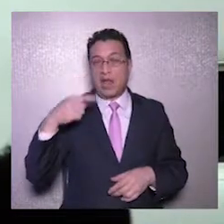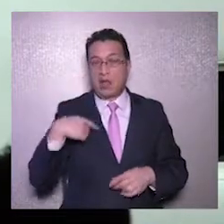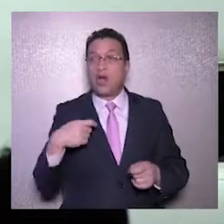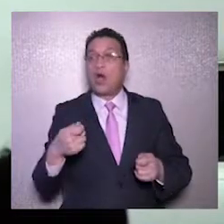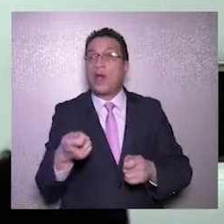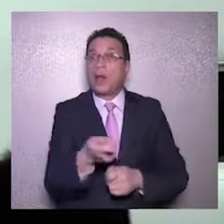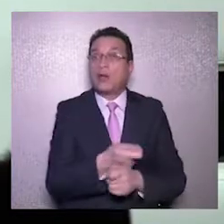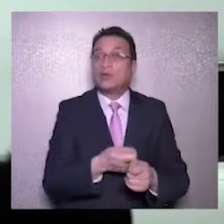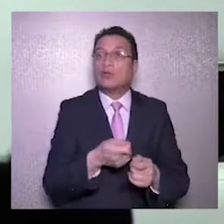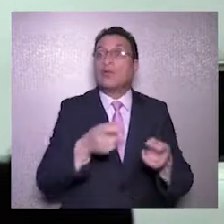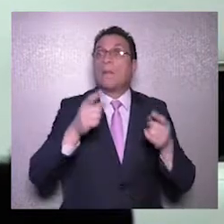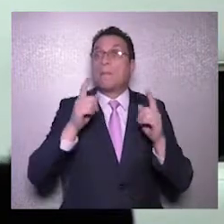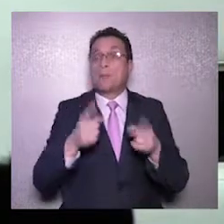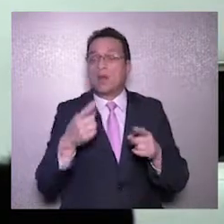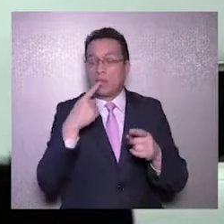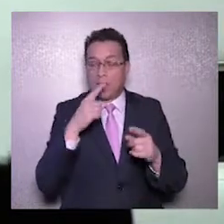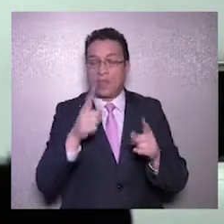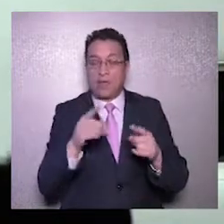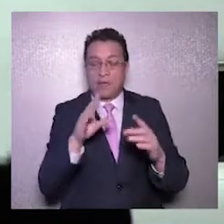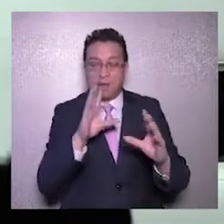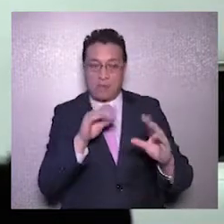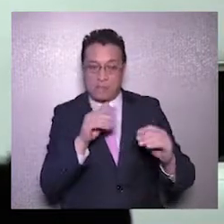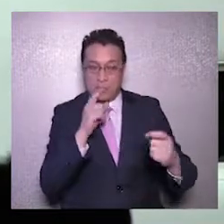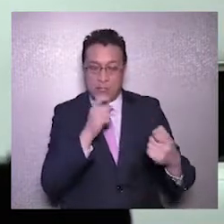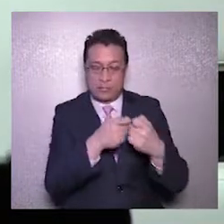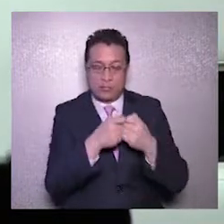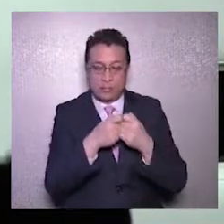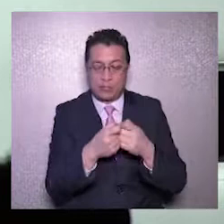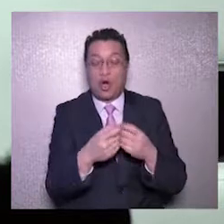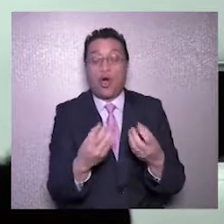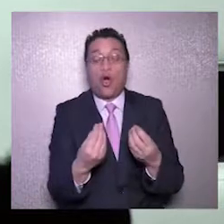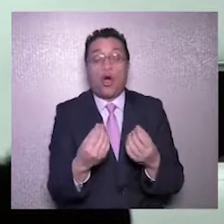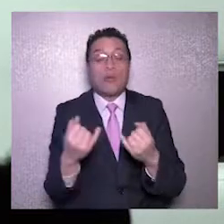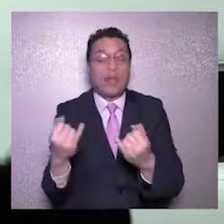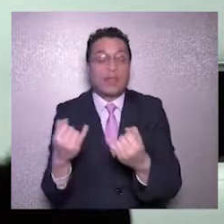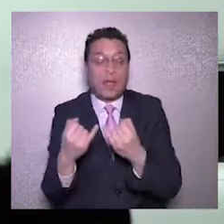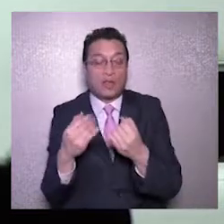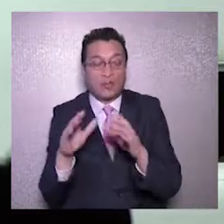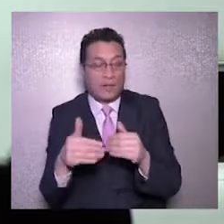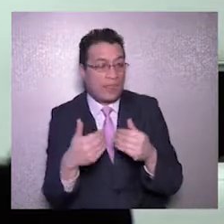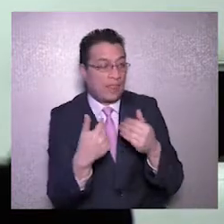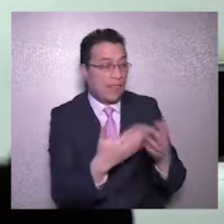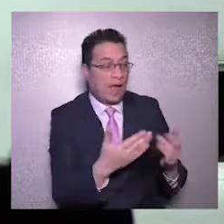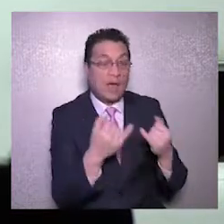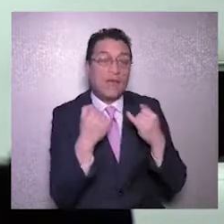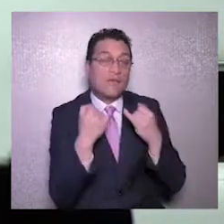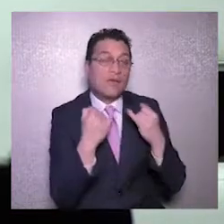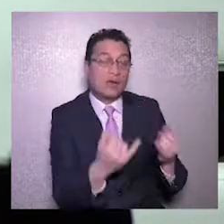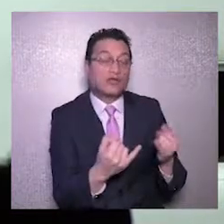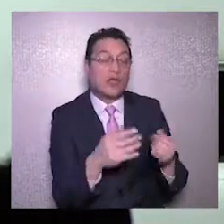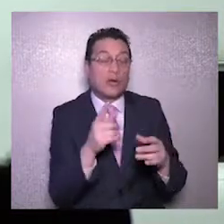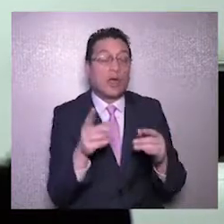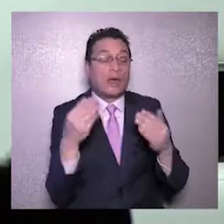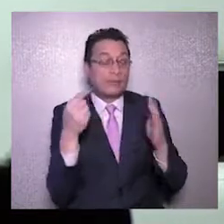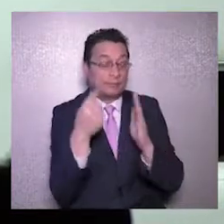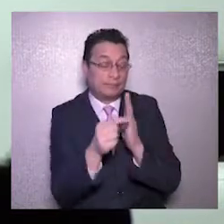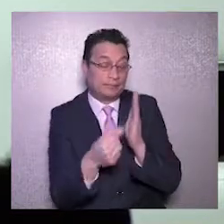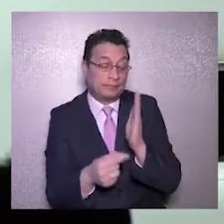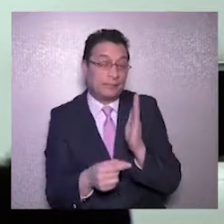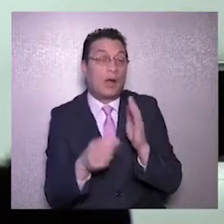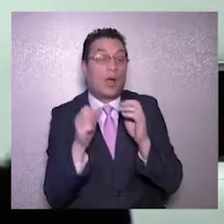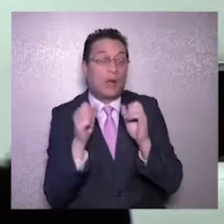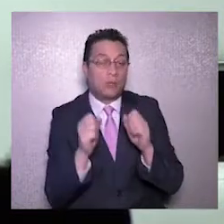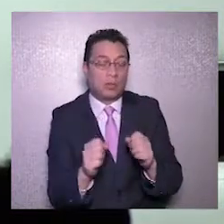pero tiene que haber una visión de generación de datos, de entrega de información y de materia para que se puedan,